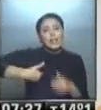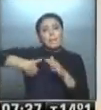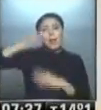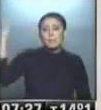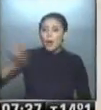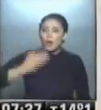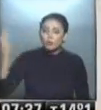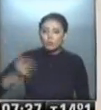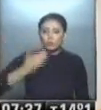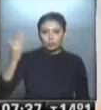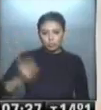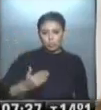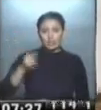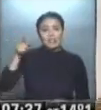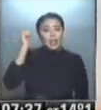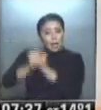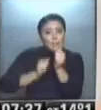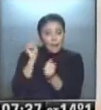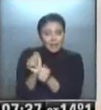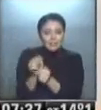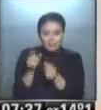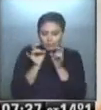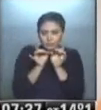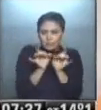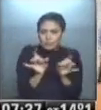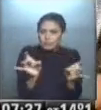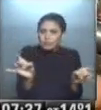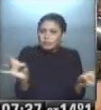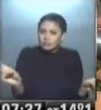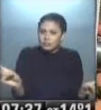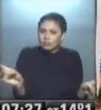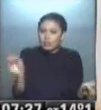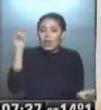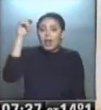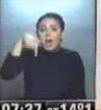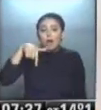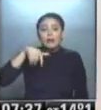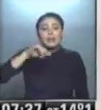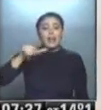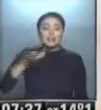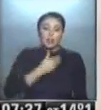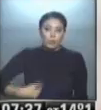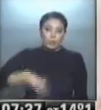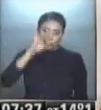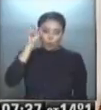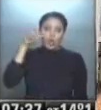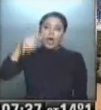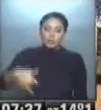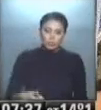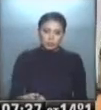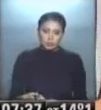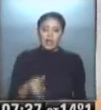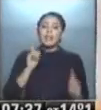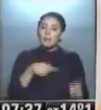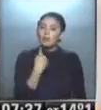niveles de producción a una empresa que de por sí contamina con los actualmente autorizados por el gobierno uruguayo.